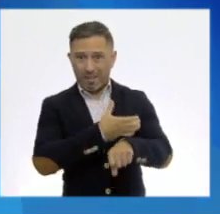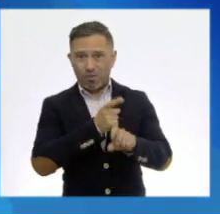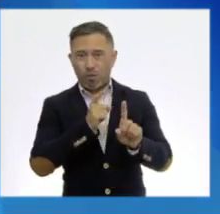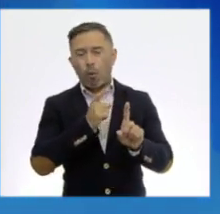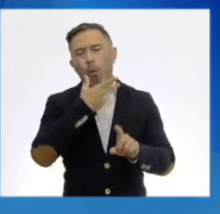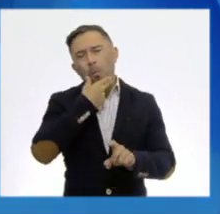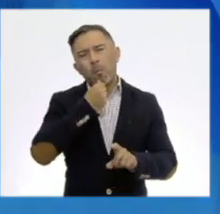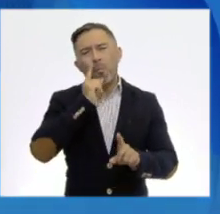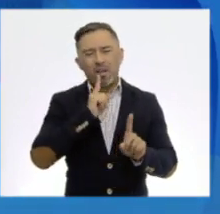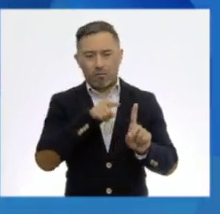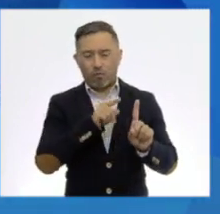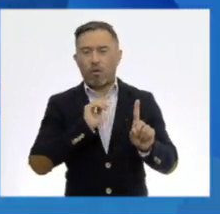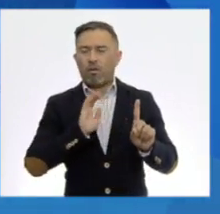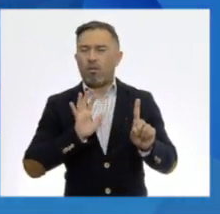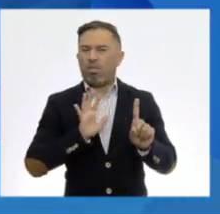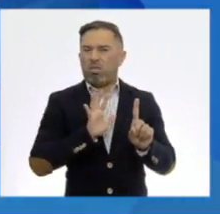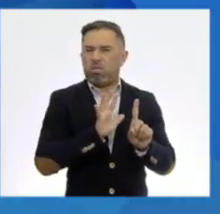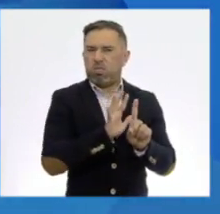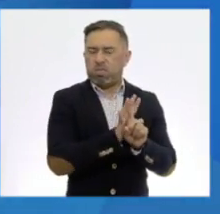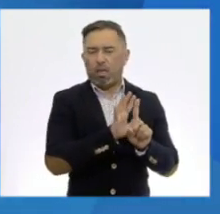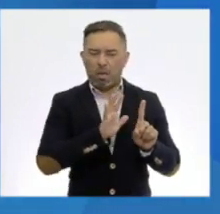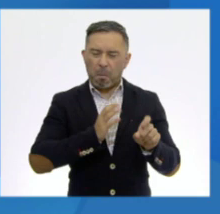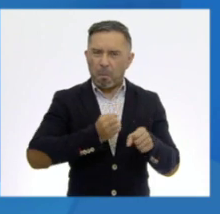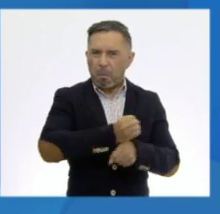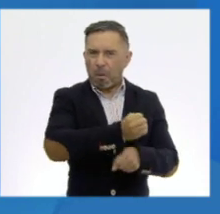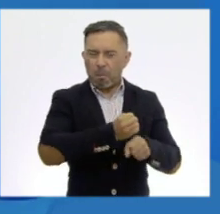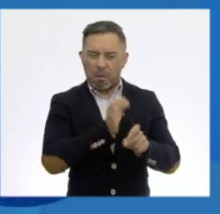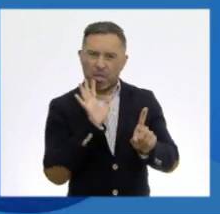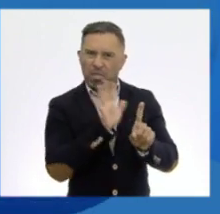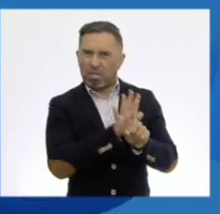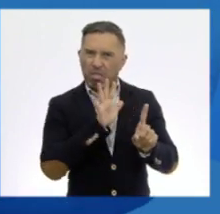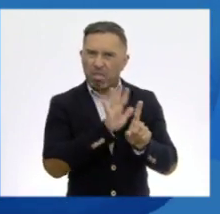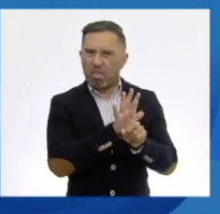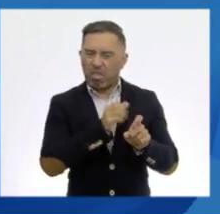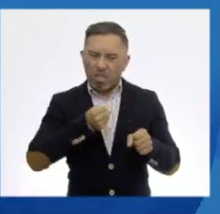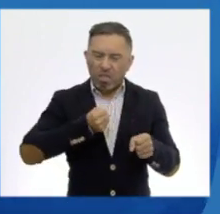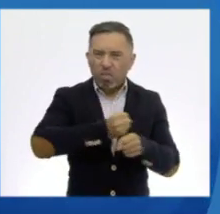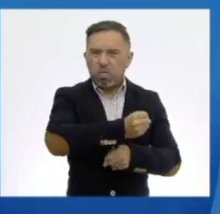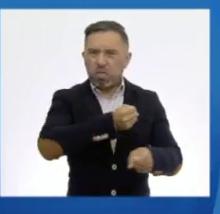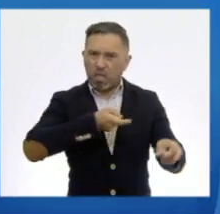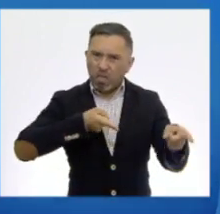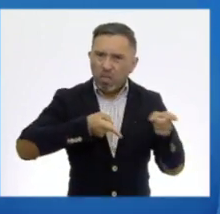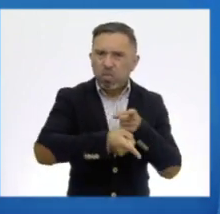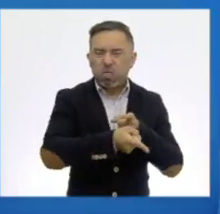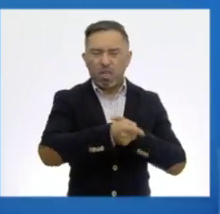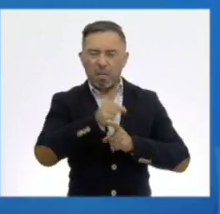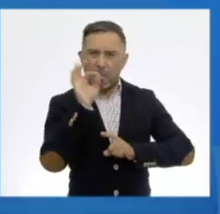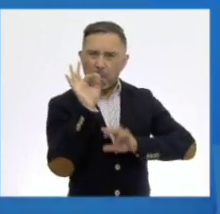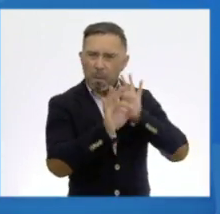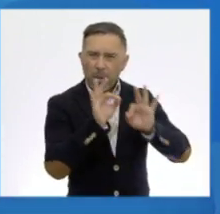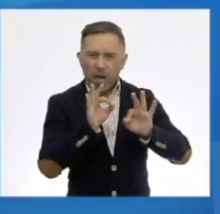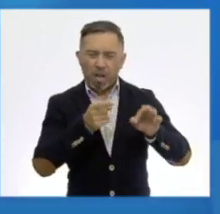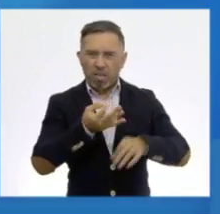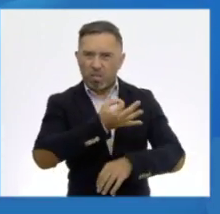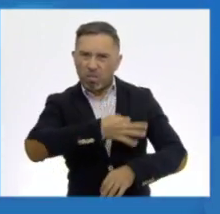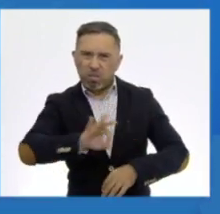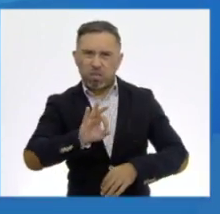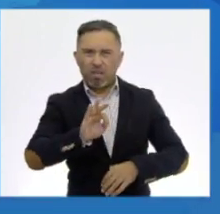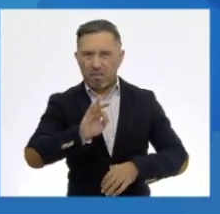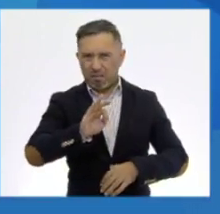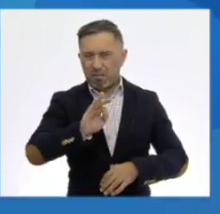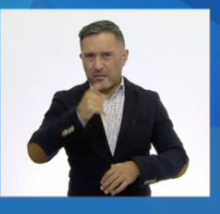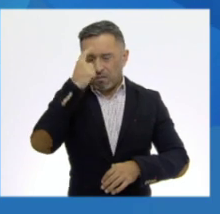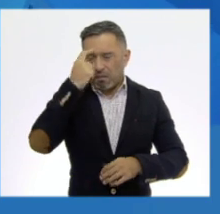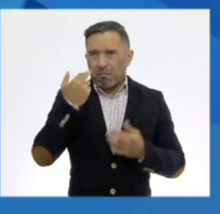compañero o compañera de manera repetitiva mediante agresiones físicas o mentales para